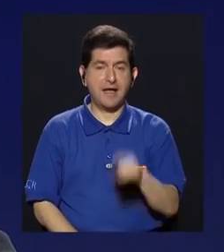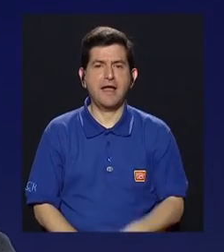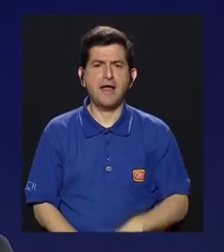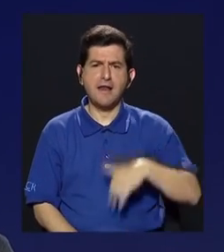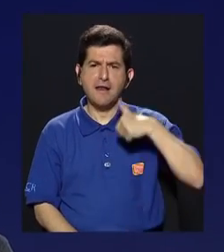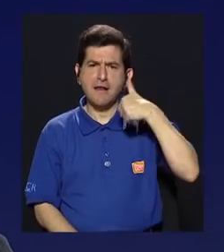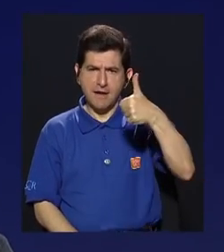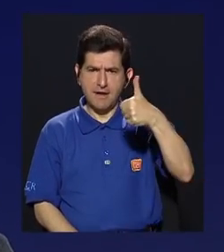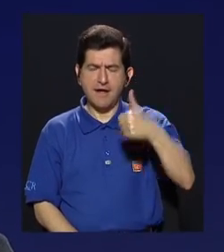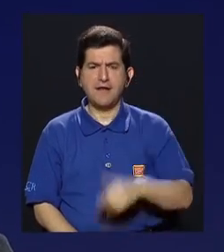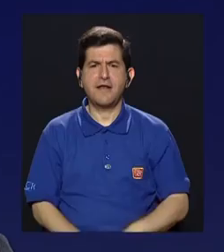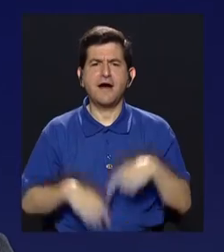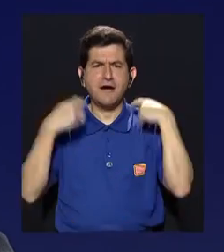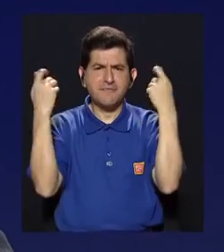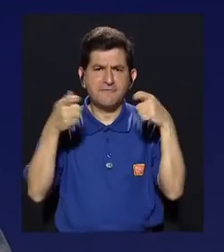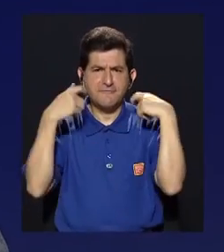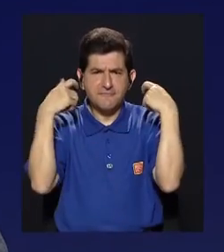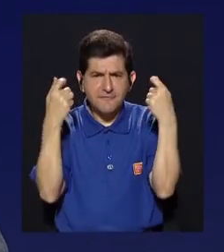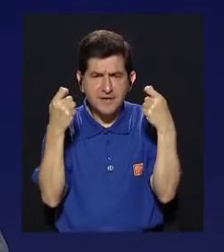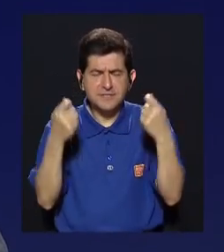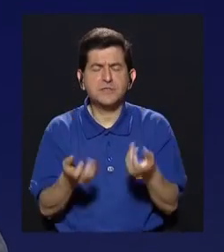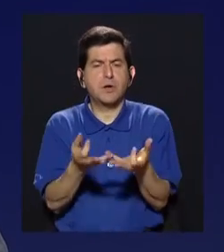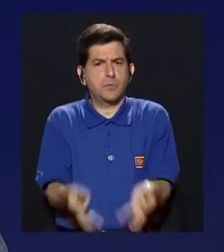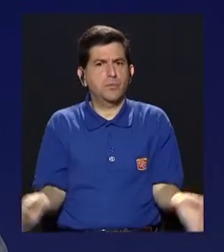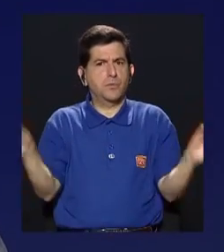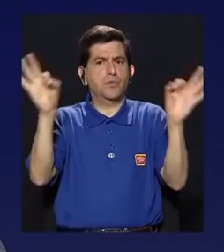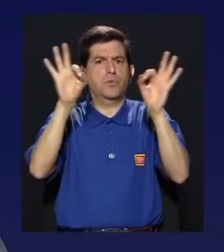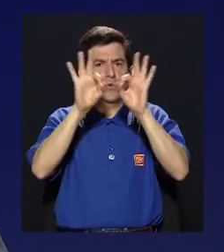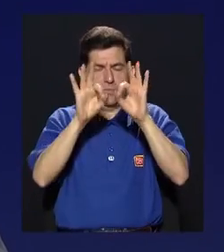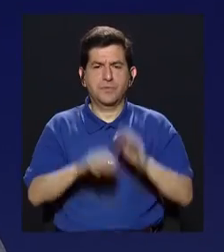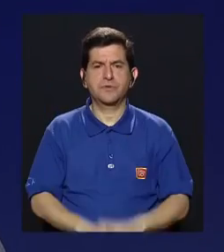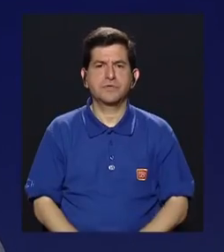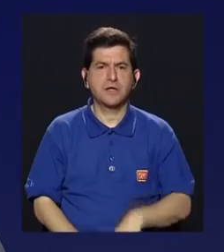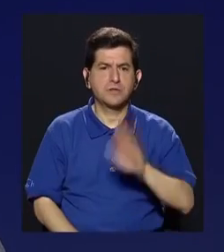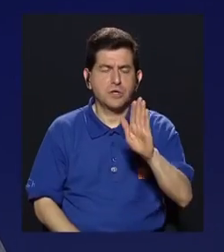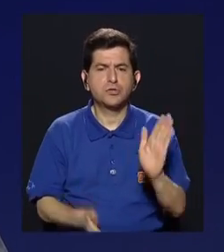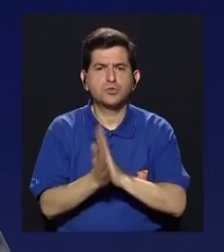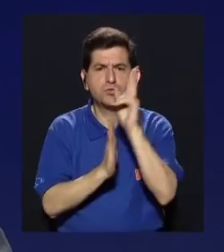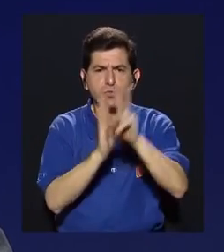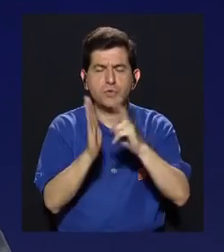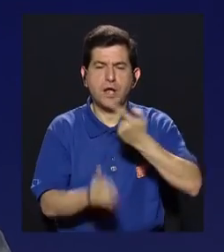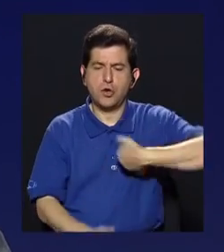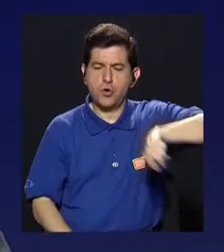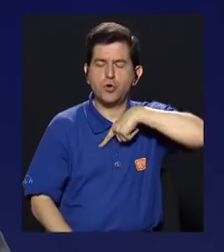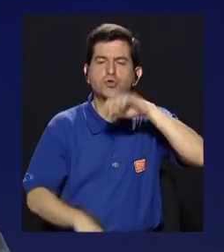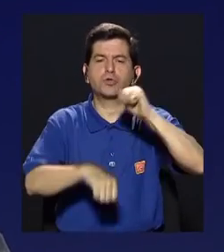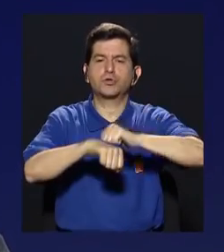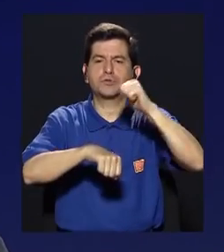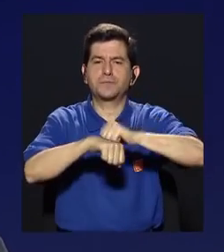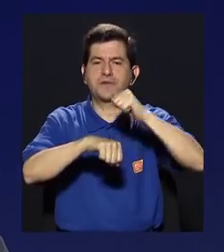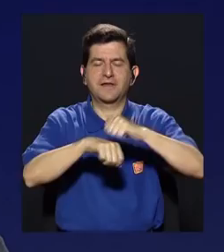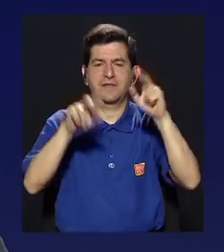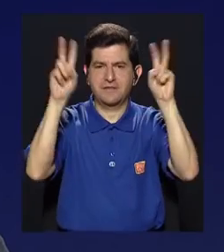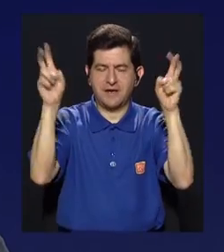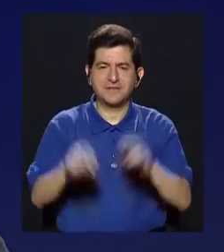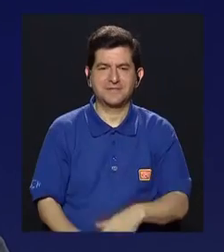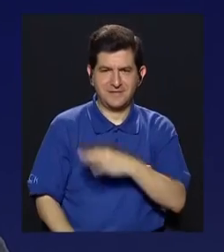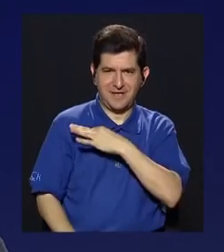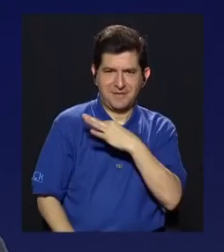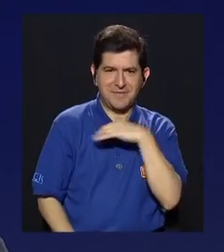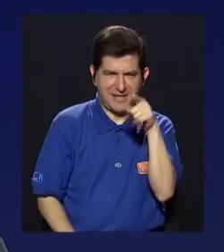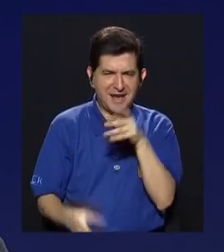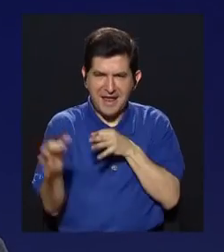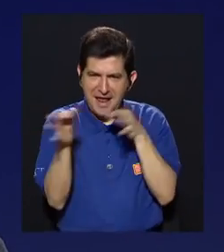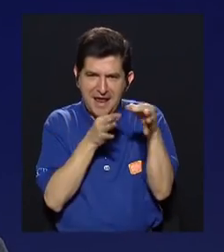el día de hoy tenemos como invitado a álvaro torres cineasta costarricense quien acaba de ganar en un